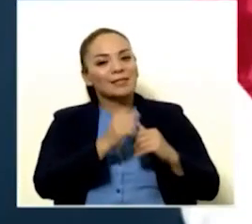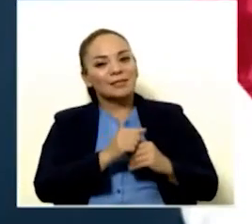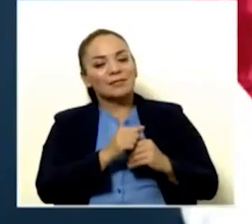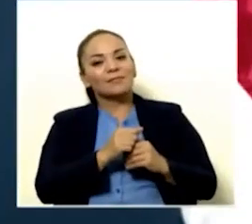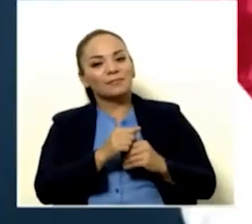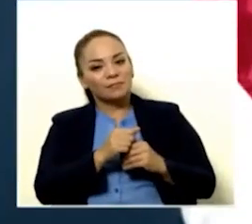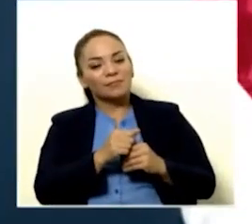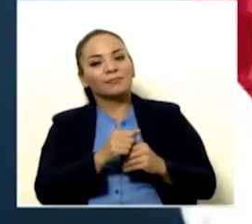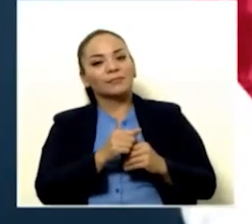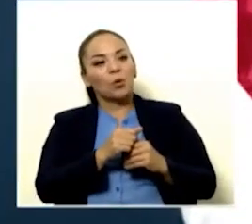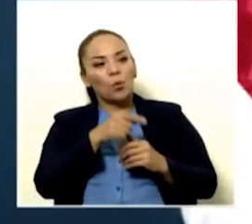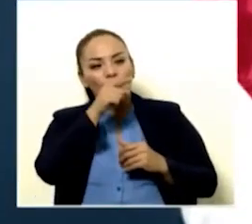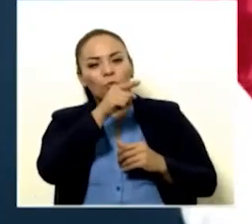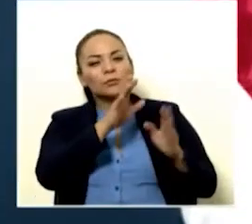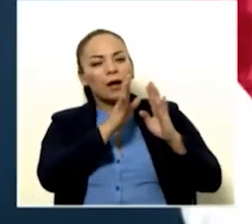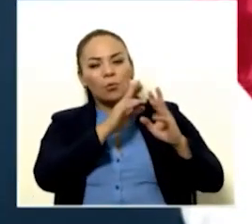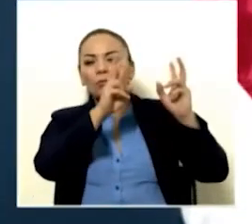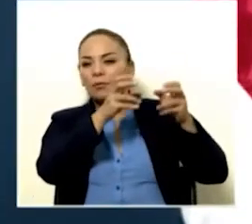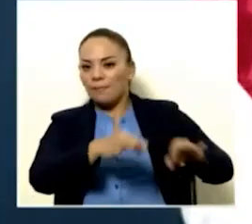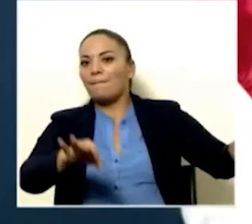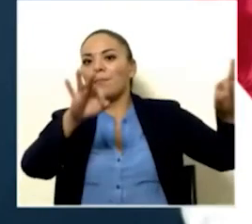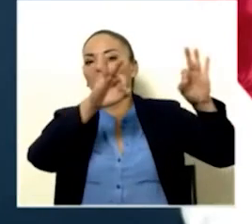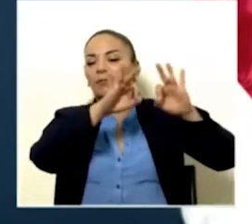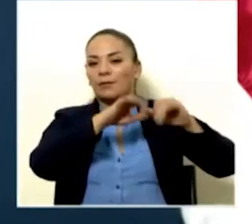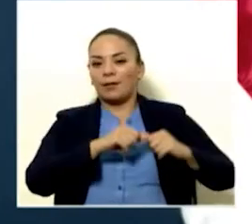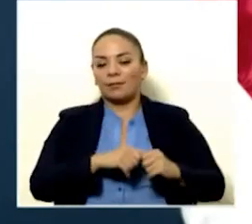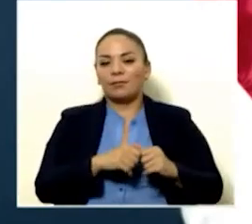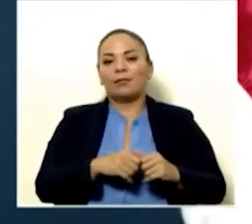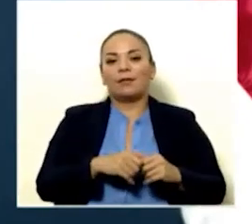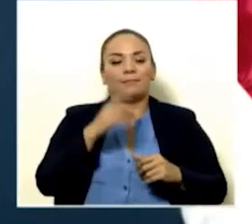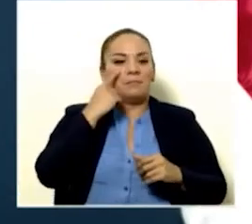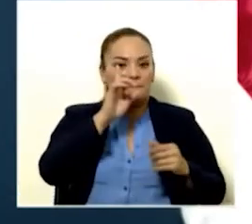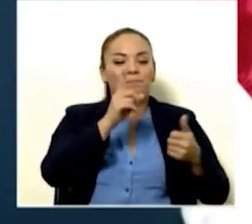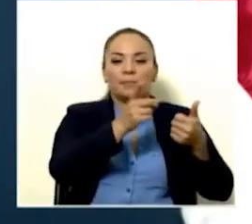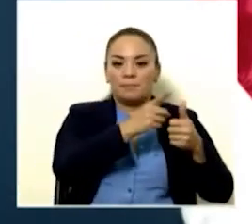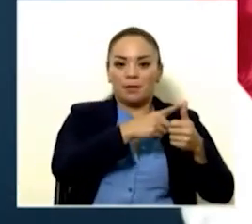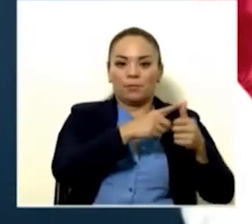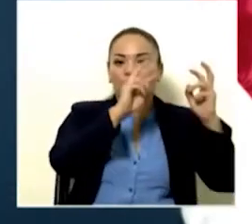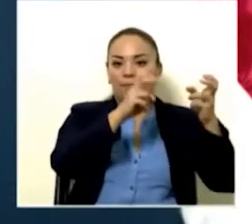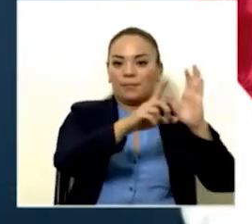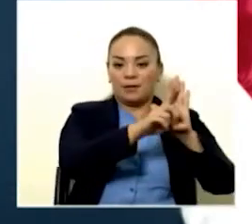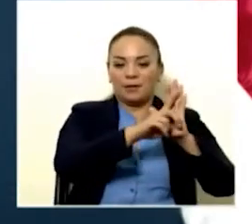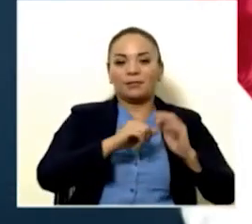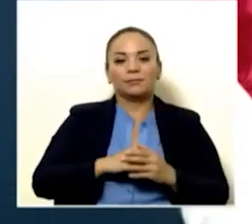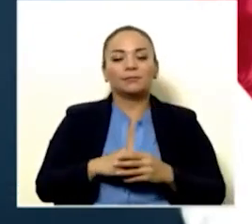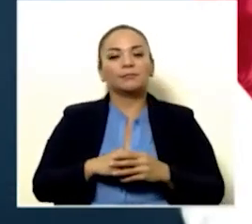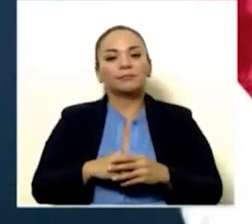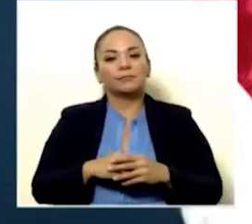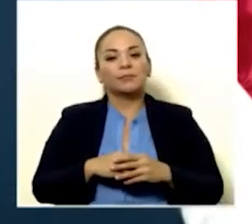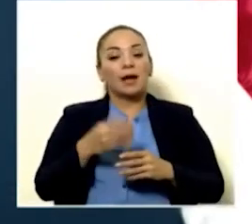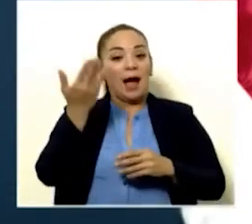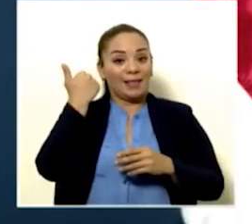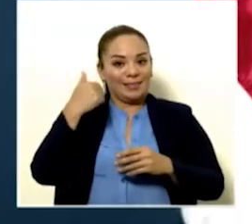gran cantidad de terreno muy, muy importante, don Richard. Primero, con respecto a la ley que yo propuse